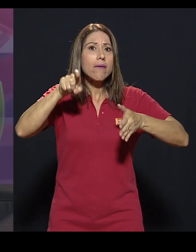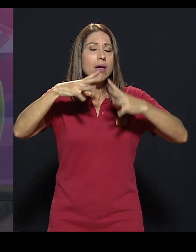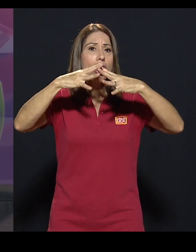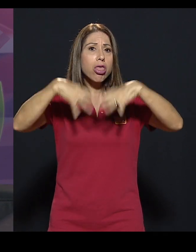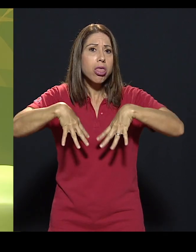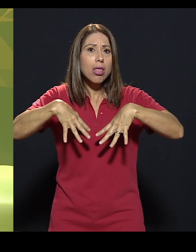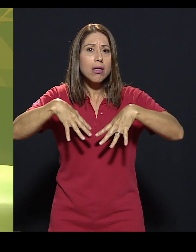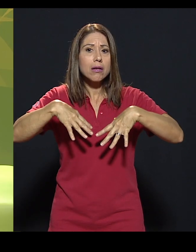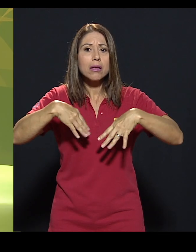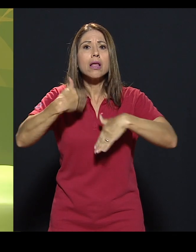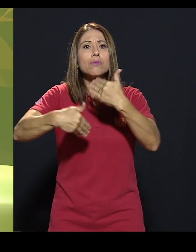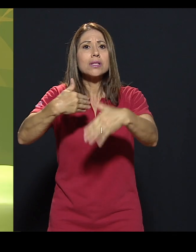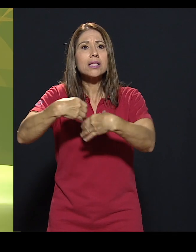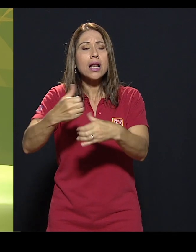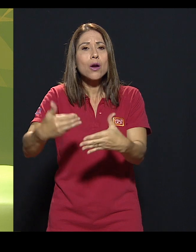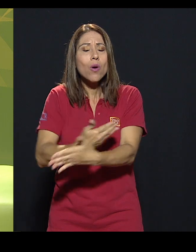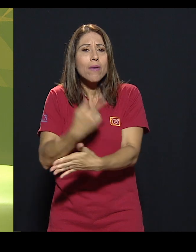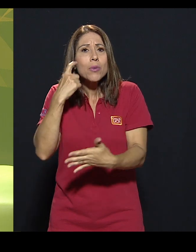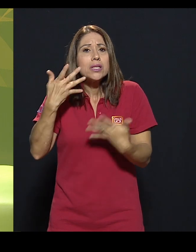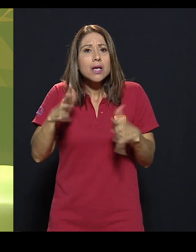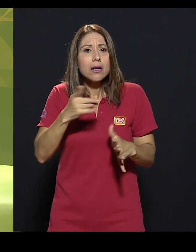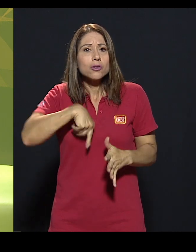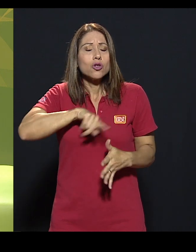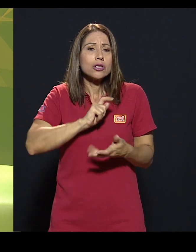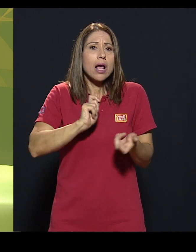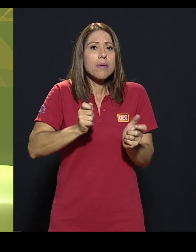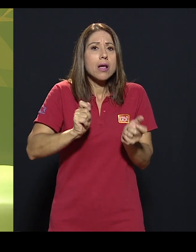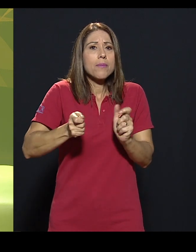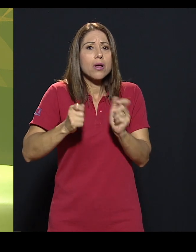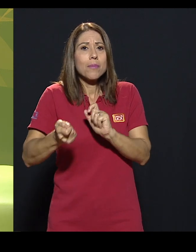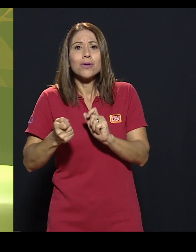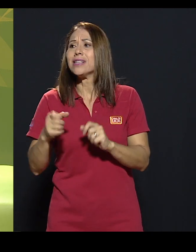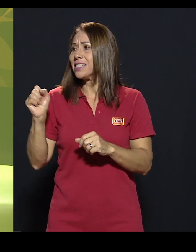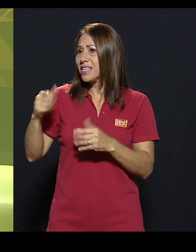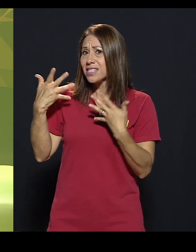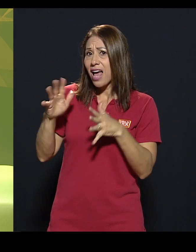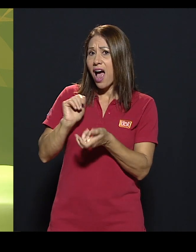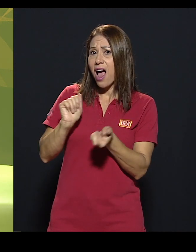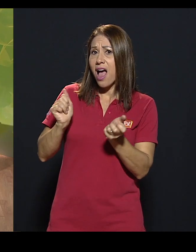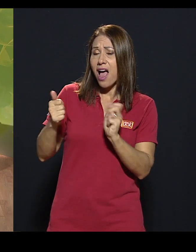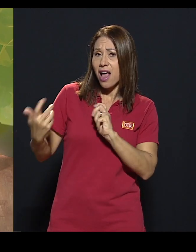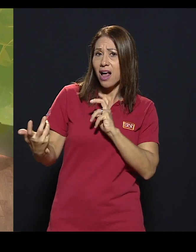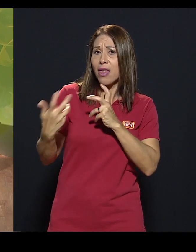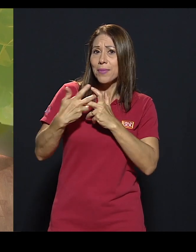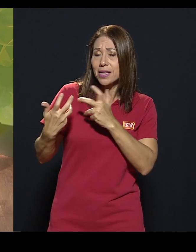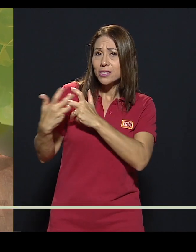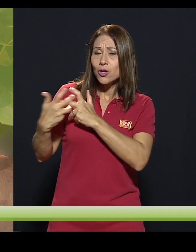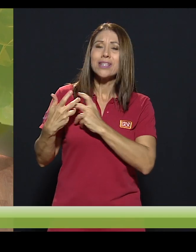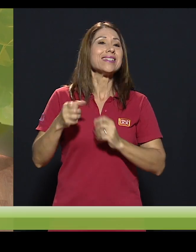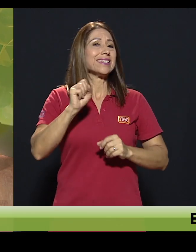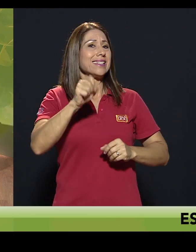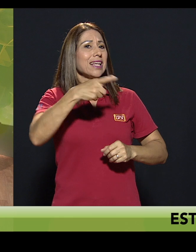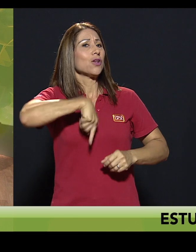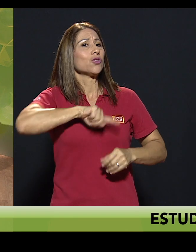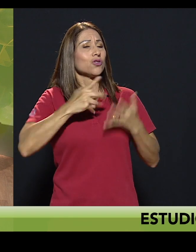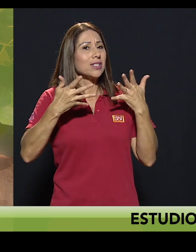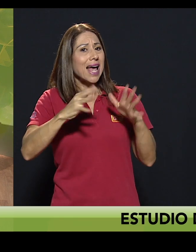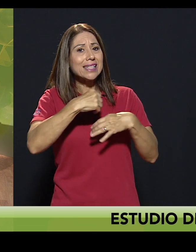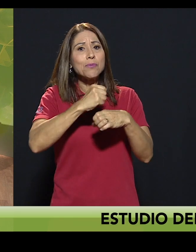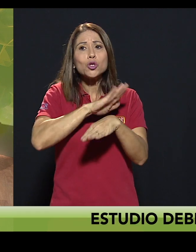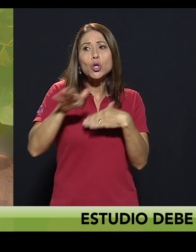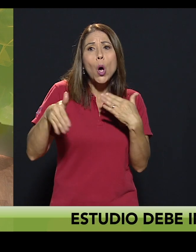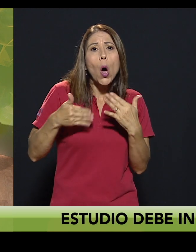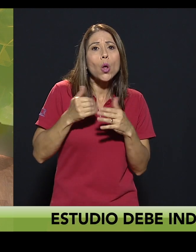hecho todas las remodelaciones habidas y por haber. Sí, las adaptaciones que se puede a la estructura actual. Todo lo que dio, las posibilidades ya están hechas.